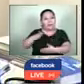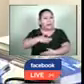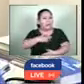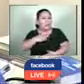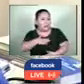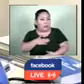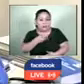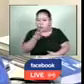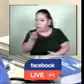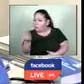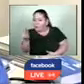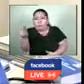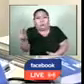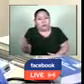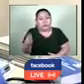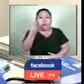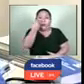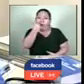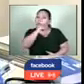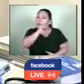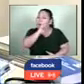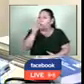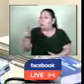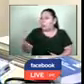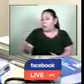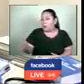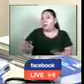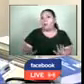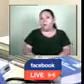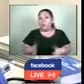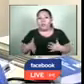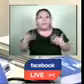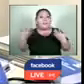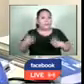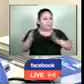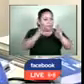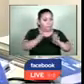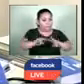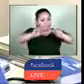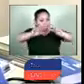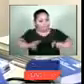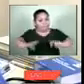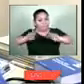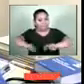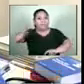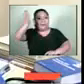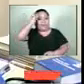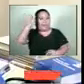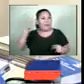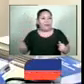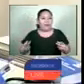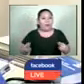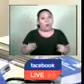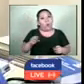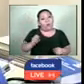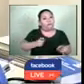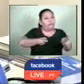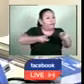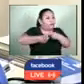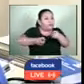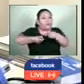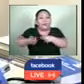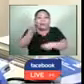unos números muy positivos, muy buenos, porque las estrategias de diagnosticar más rápido y de manejar efectivamente